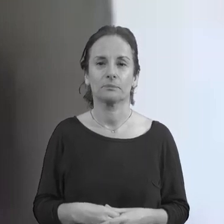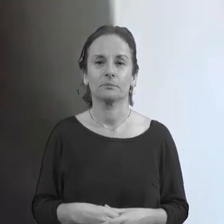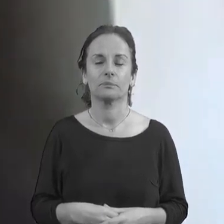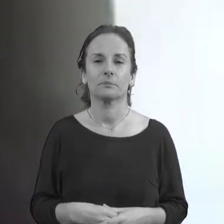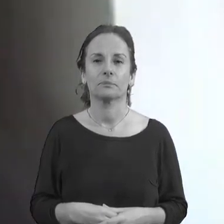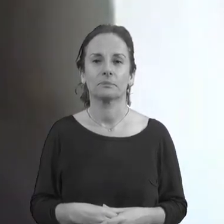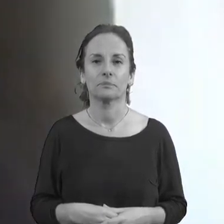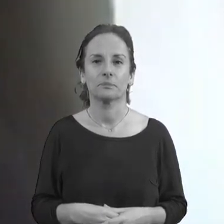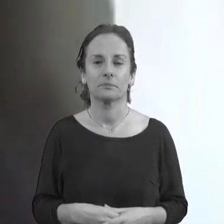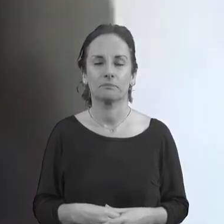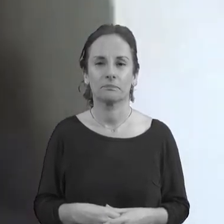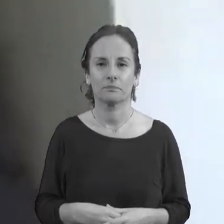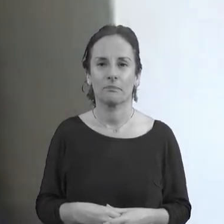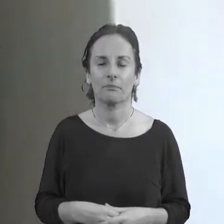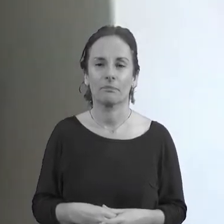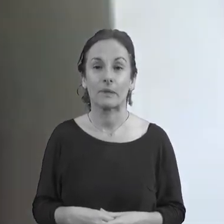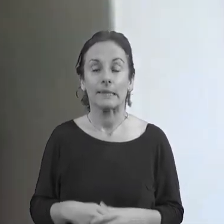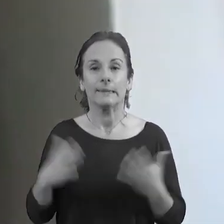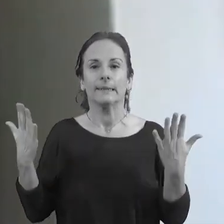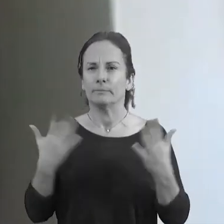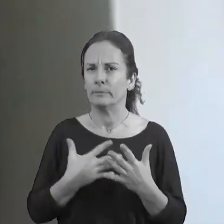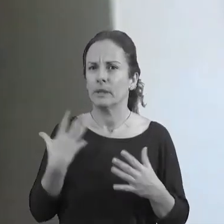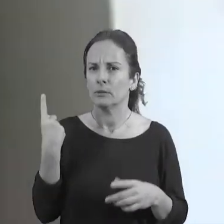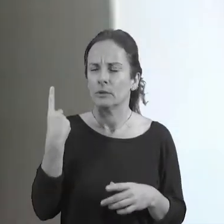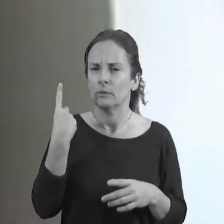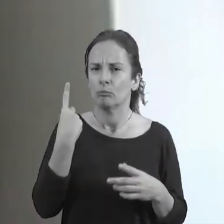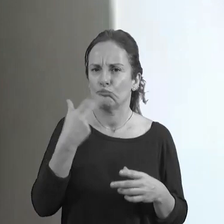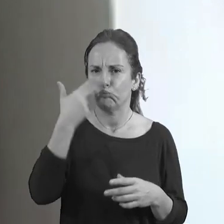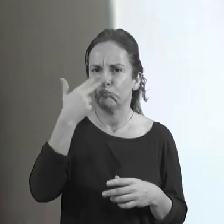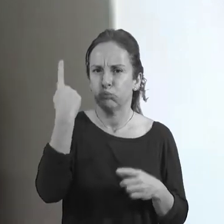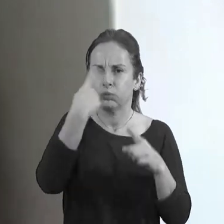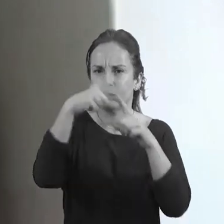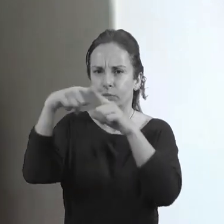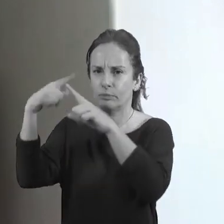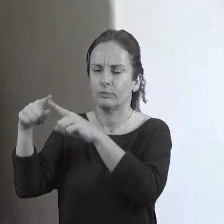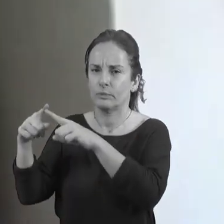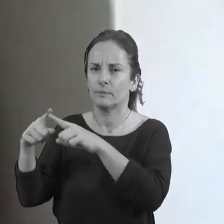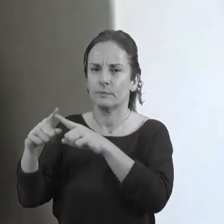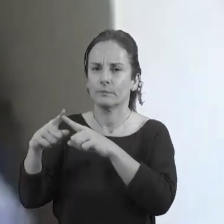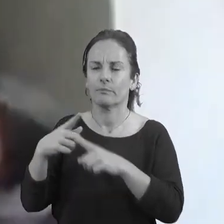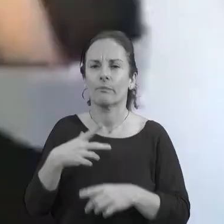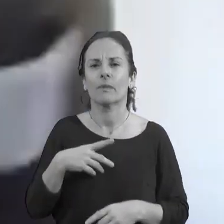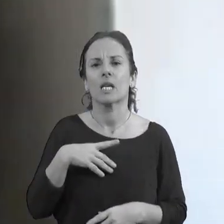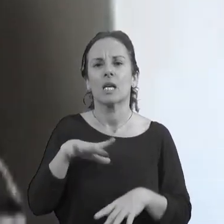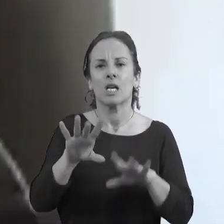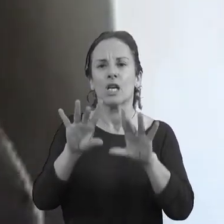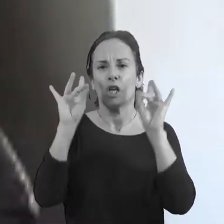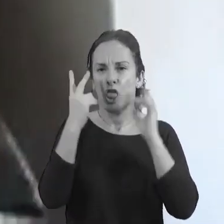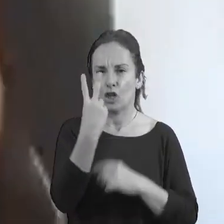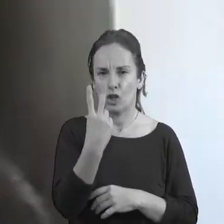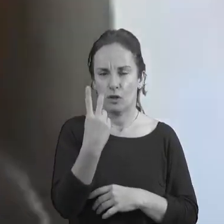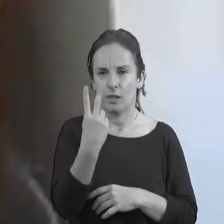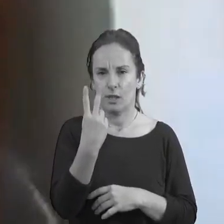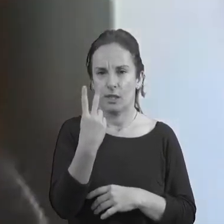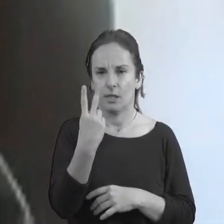Bueno, no lo sé, porque hay cosas muy interesantes que yo creo que... Hay dos cosas que ha dicho,